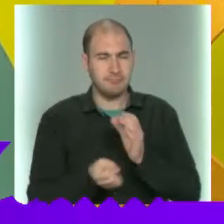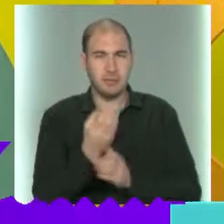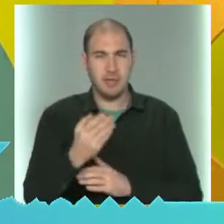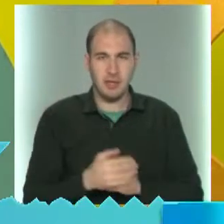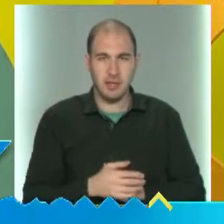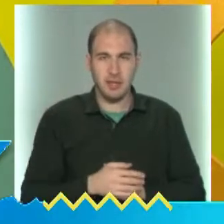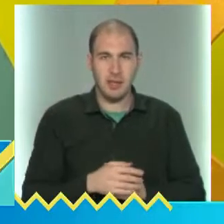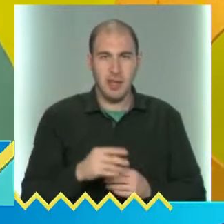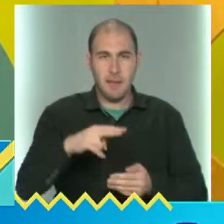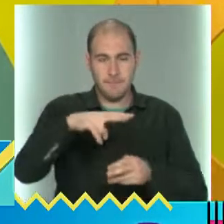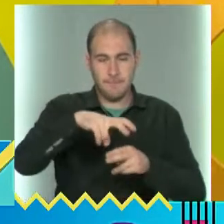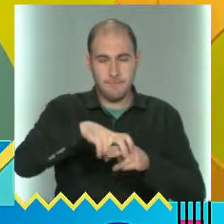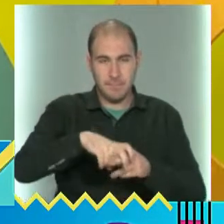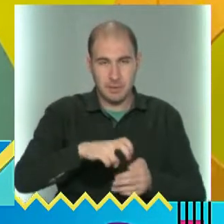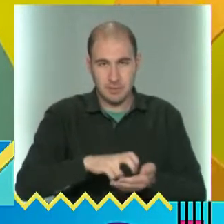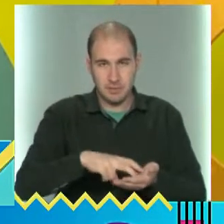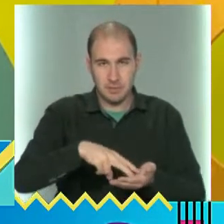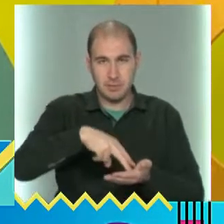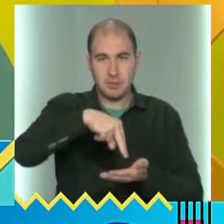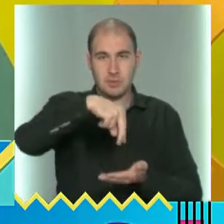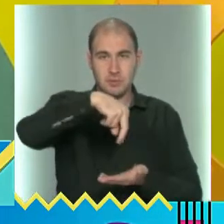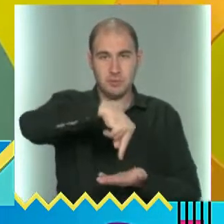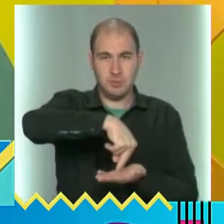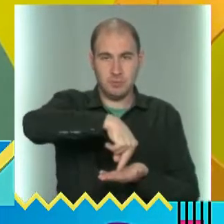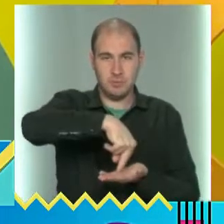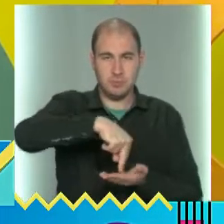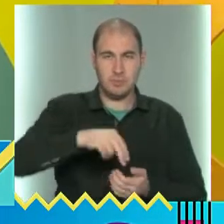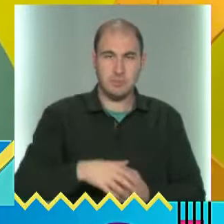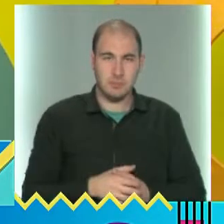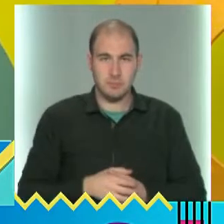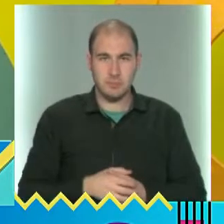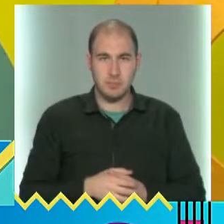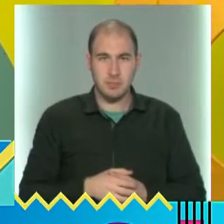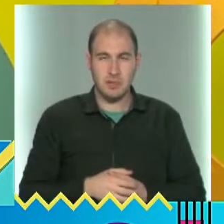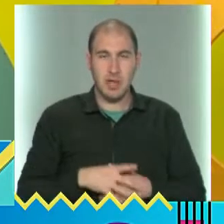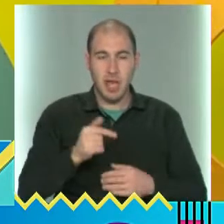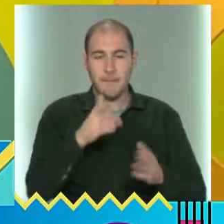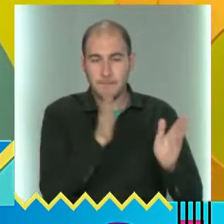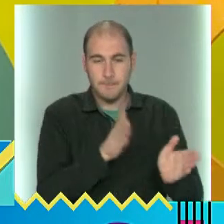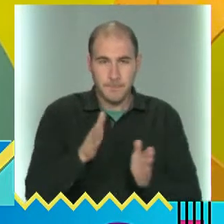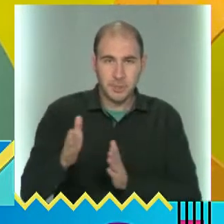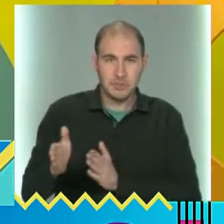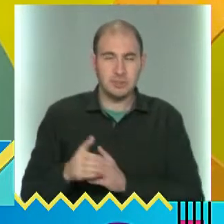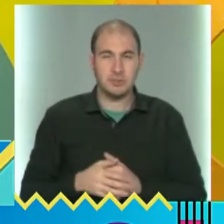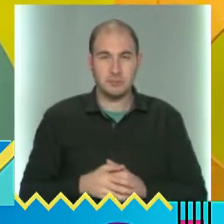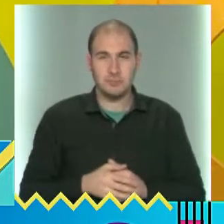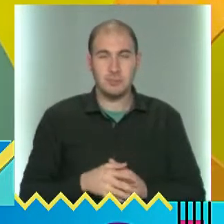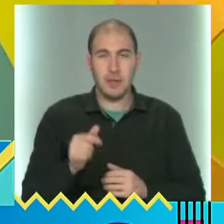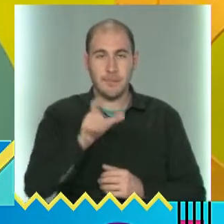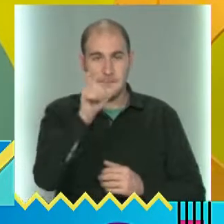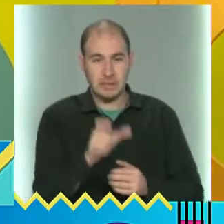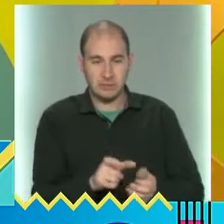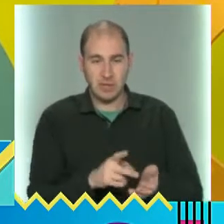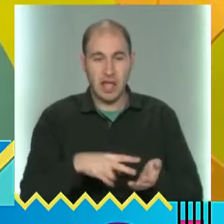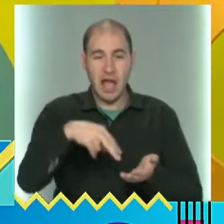de retraer las piernas mientras se levanta el cuerpo de la persona y en este proceso colocar a la persona de